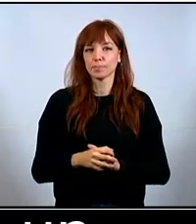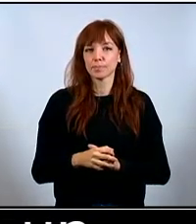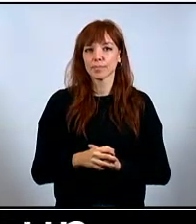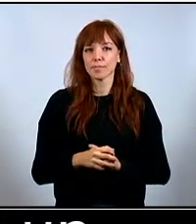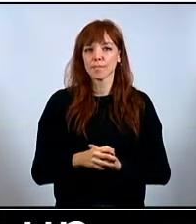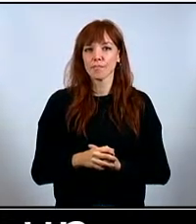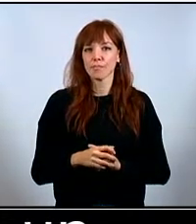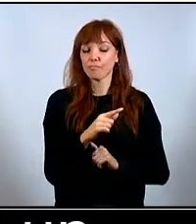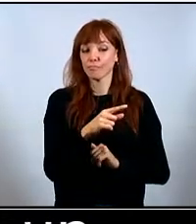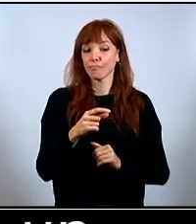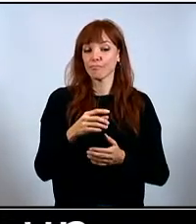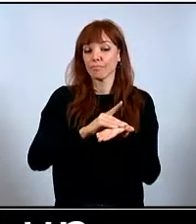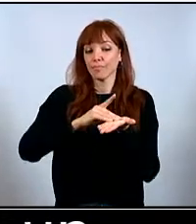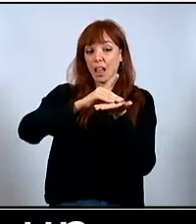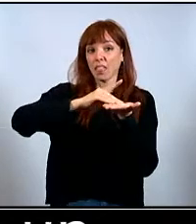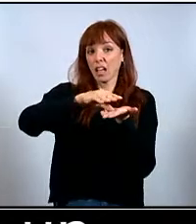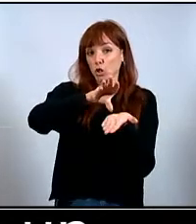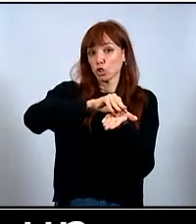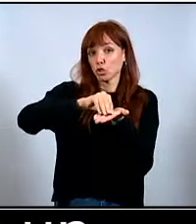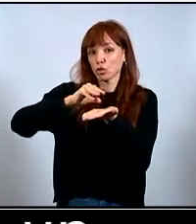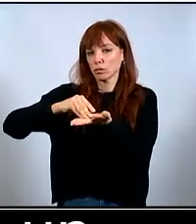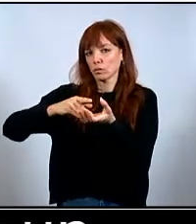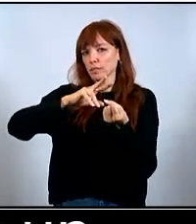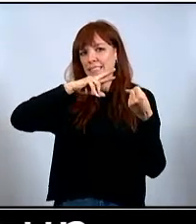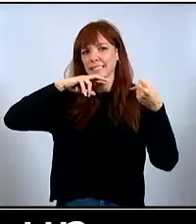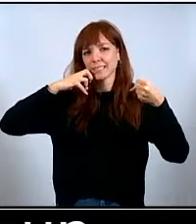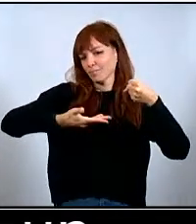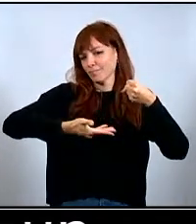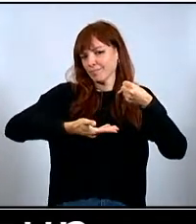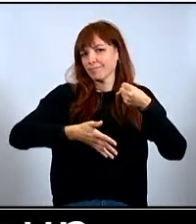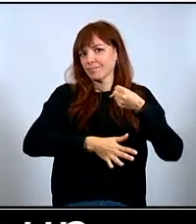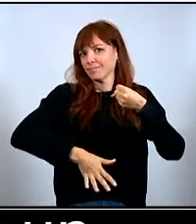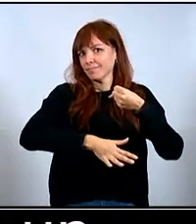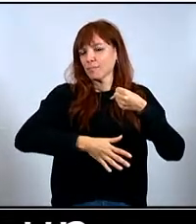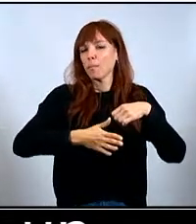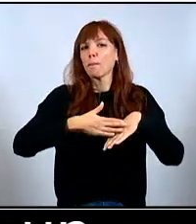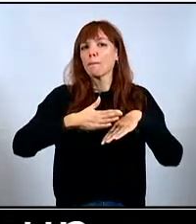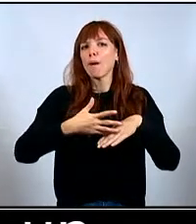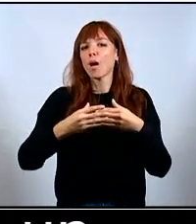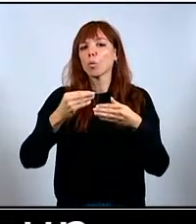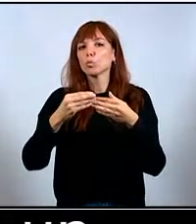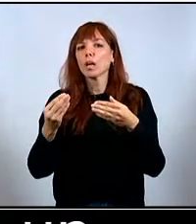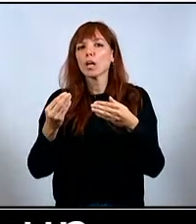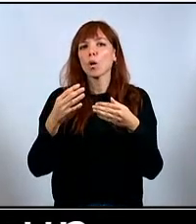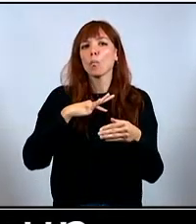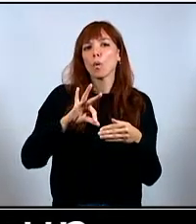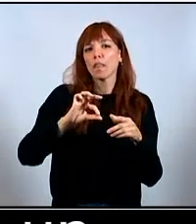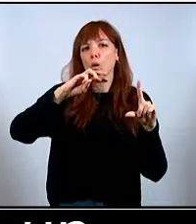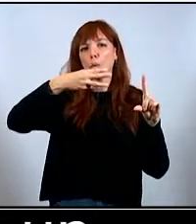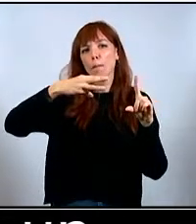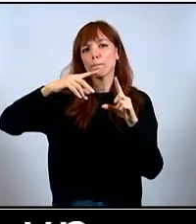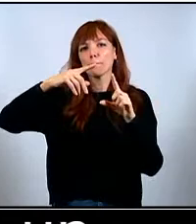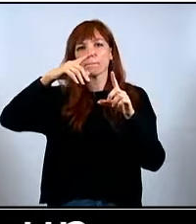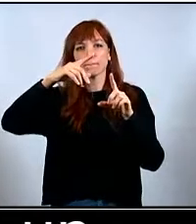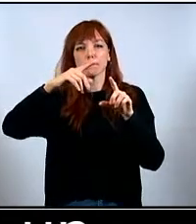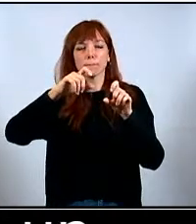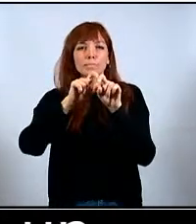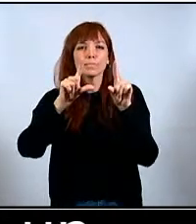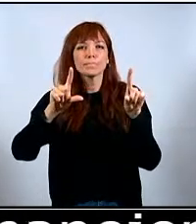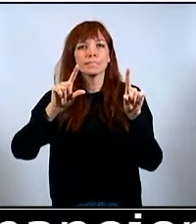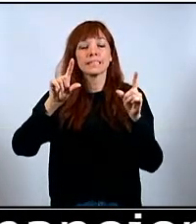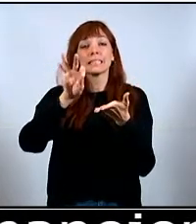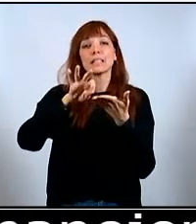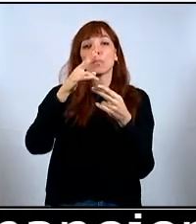gestión de estas bases de datos es fundamental para que los usuarios puedan manejar las distintas plataformas del Servicio Público de la